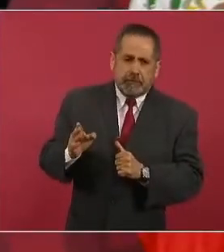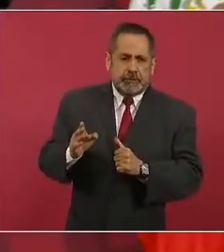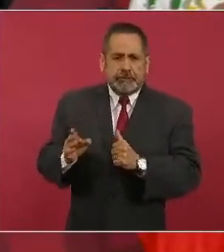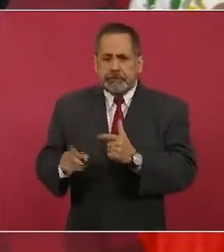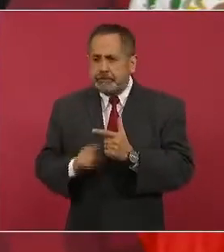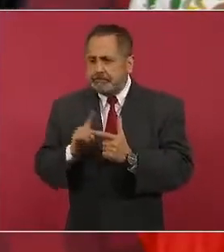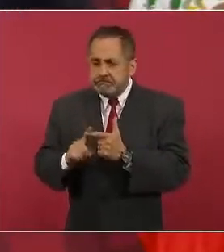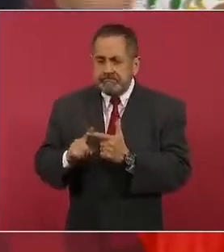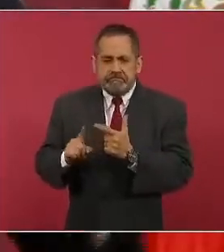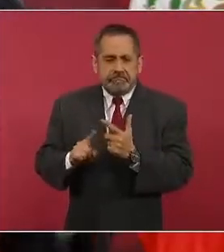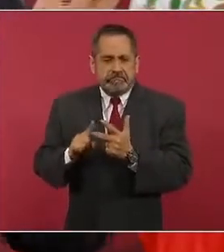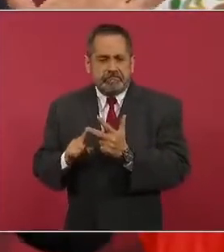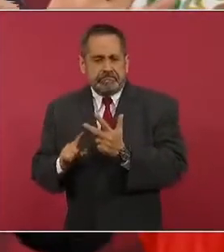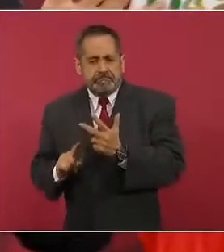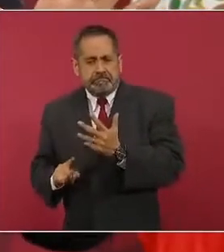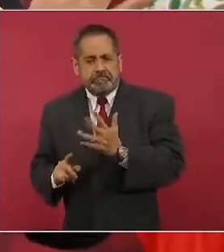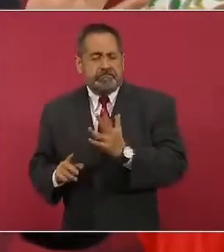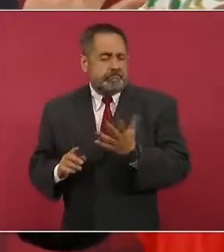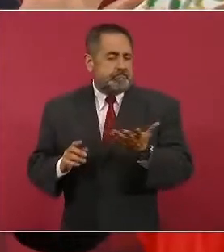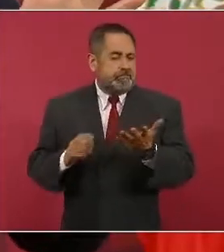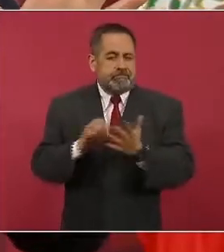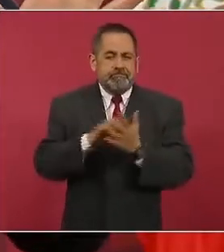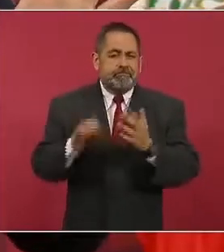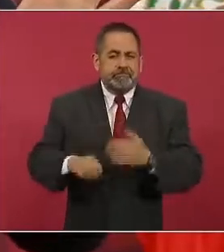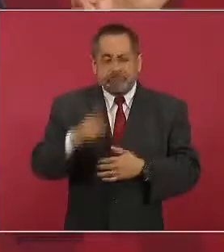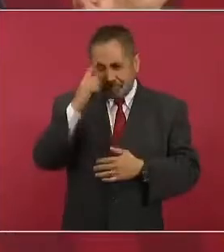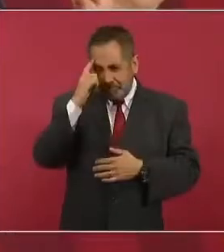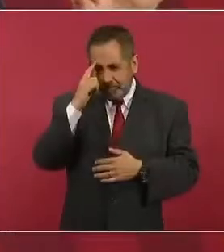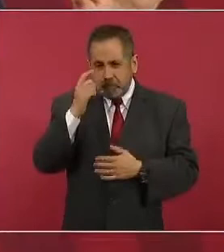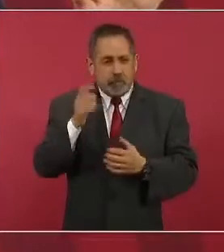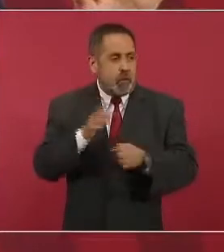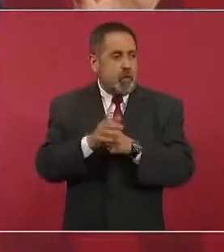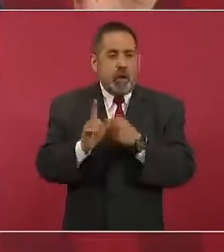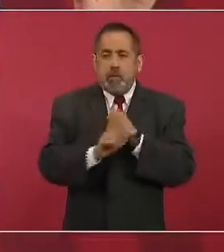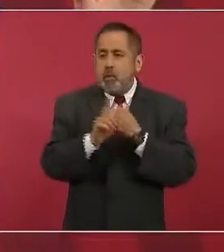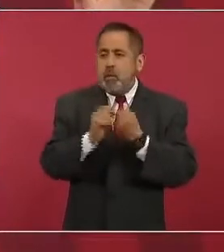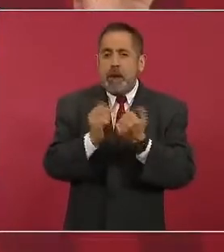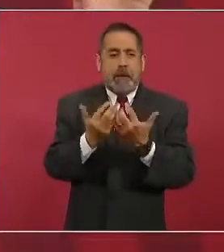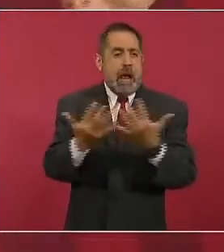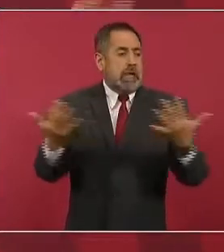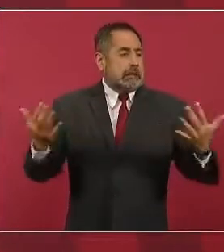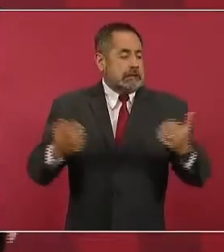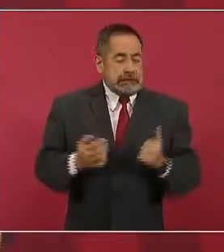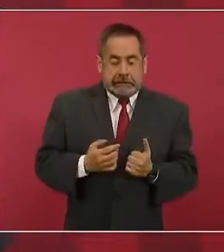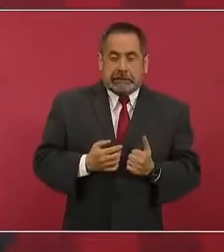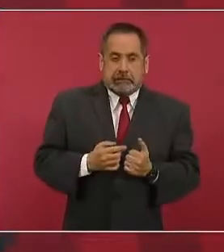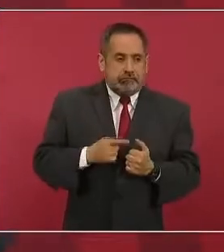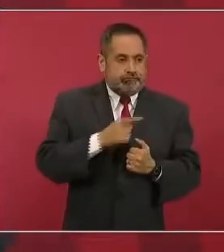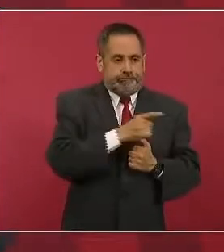Entonces, aquí tengo 1000 problemas a resolver.